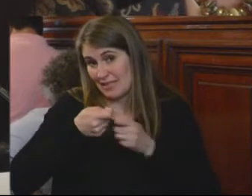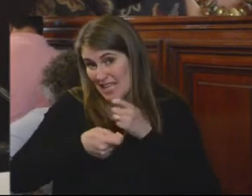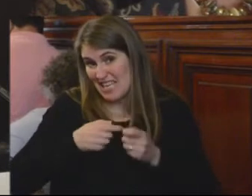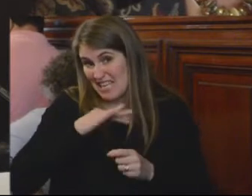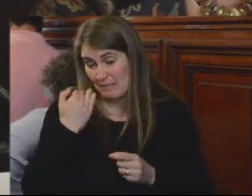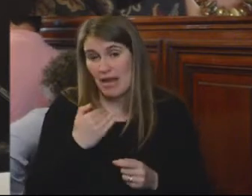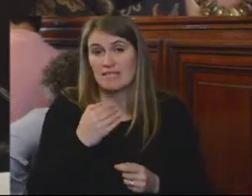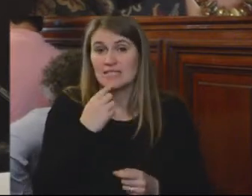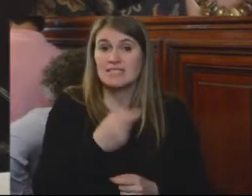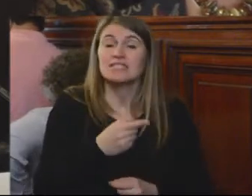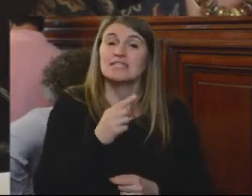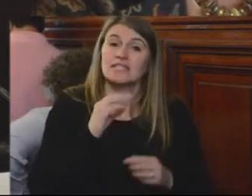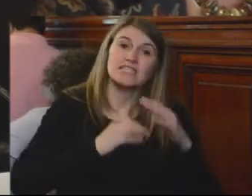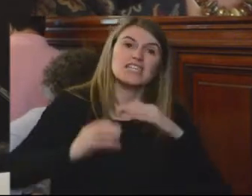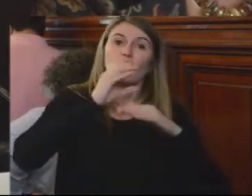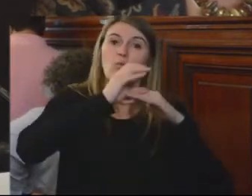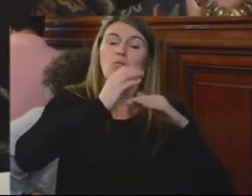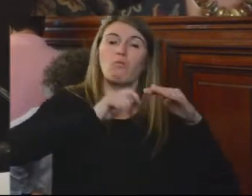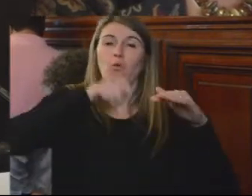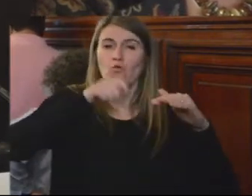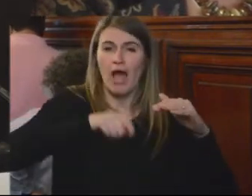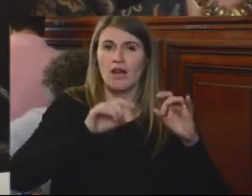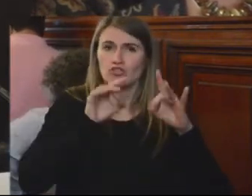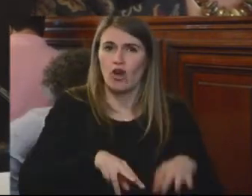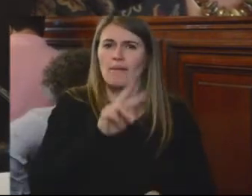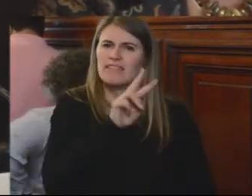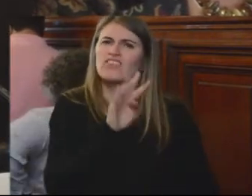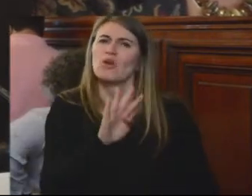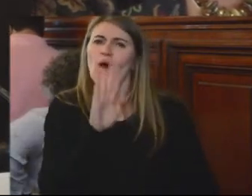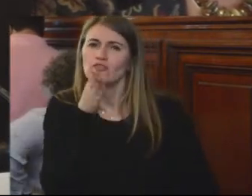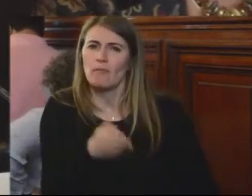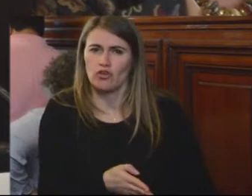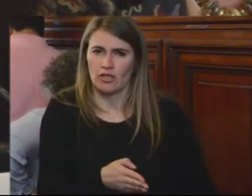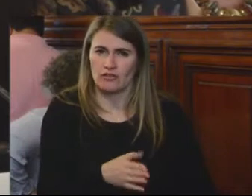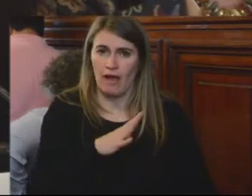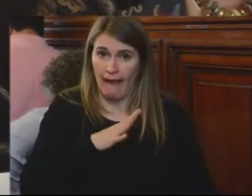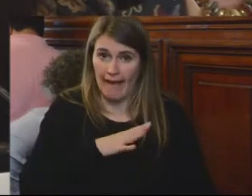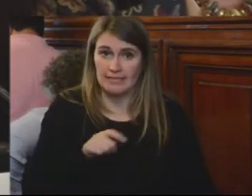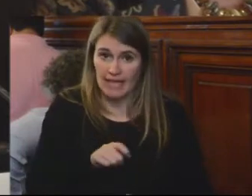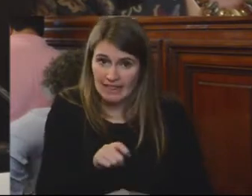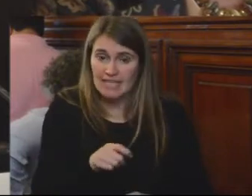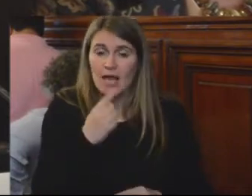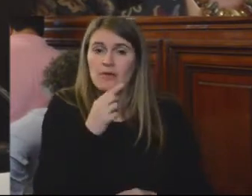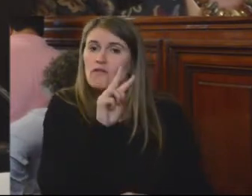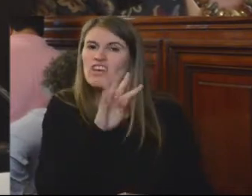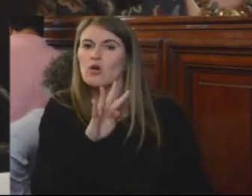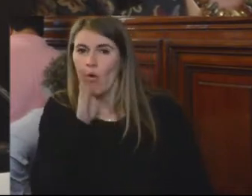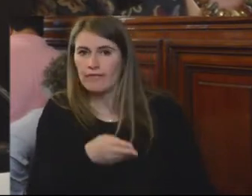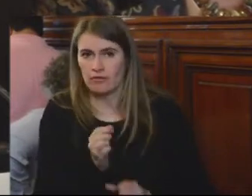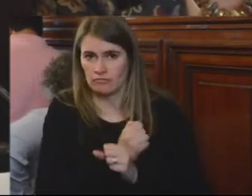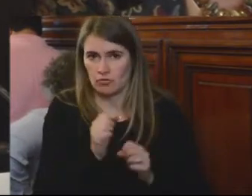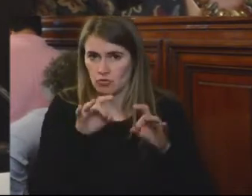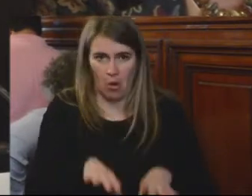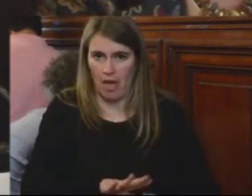el máximo tribunal sólo se ha expedido en el 24 por ciento de las sentencias que llegaron a esa instancia en este sentido es ineludible